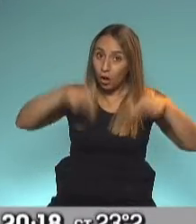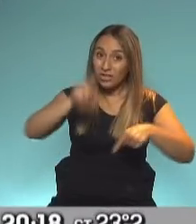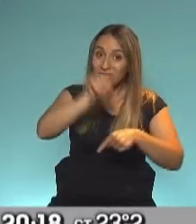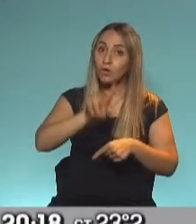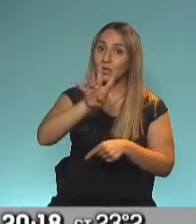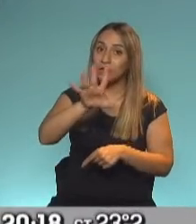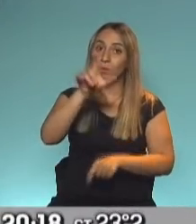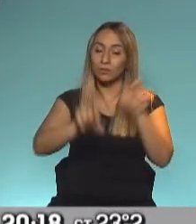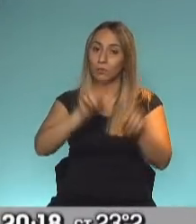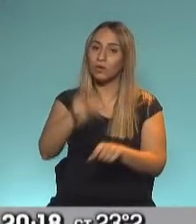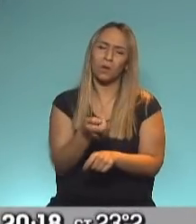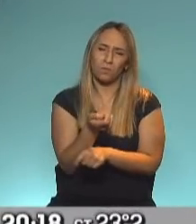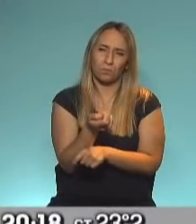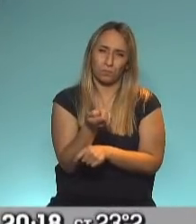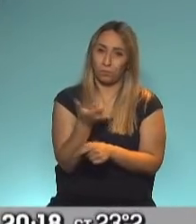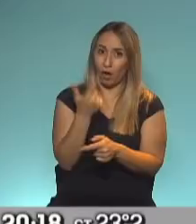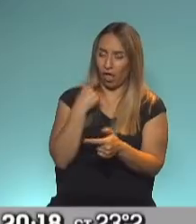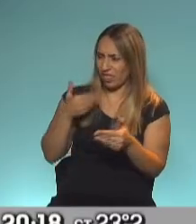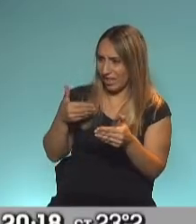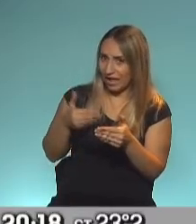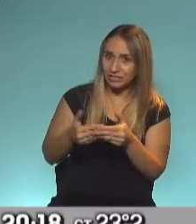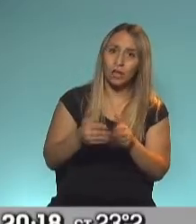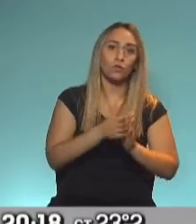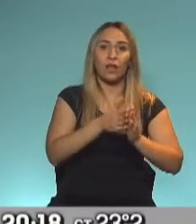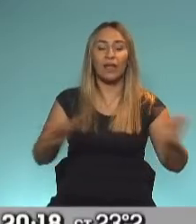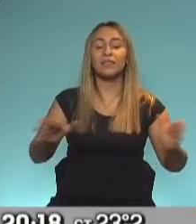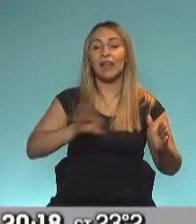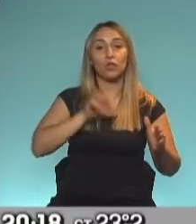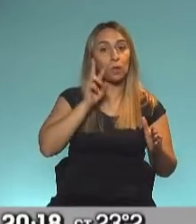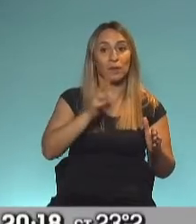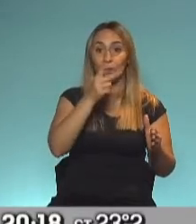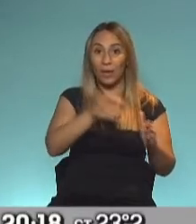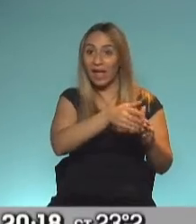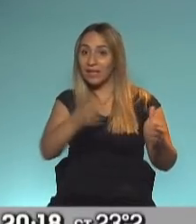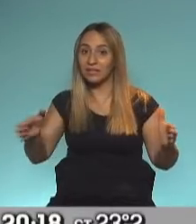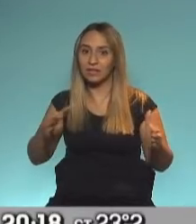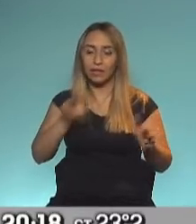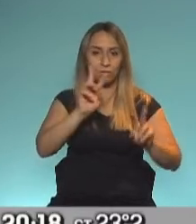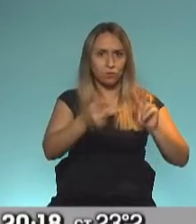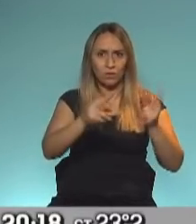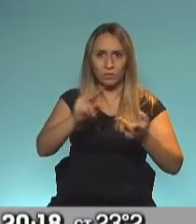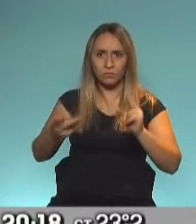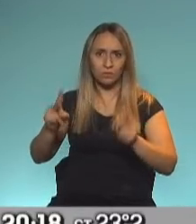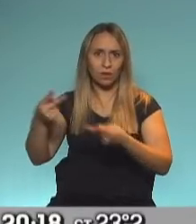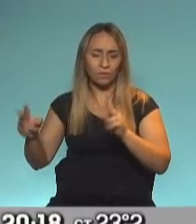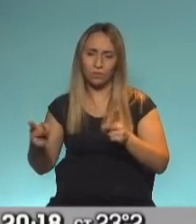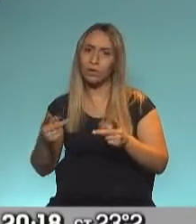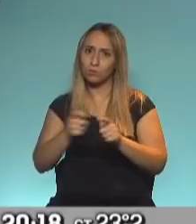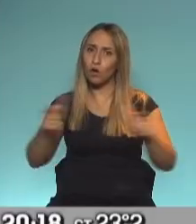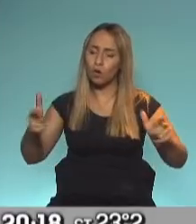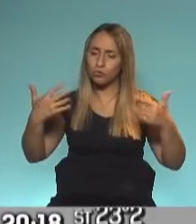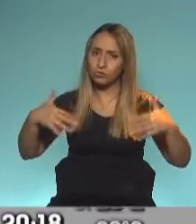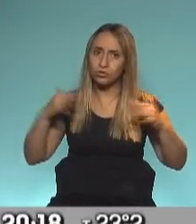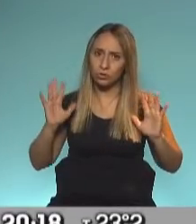145 muertes. Son muy pocos los días durante todo el 2020 donde las muertes no han dejado una cifra de impacto.